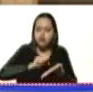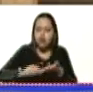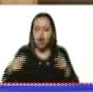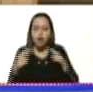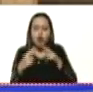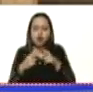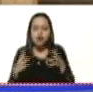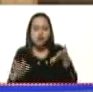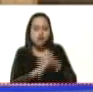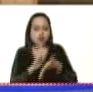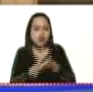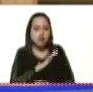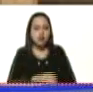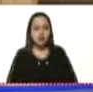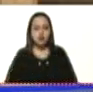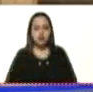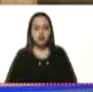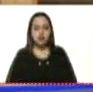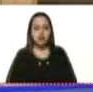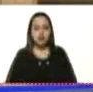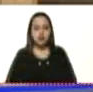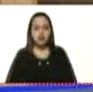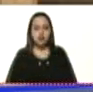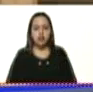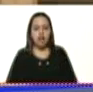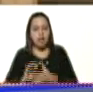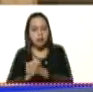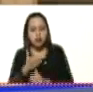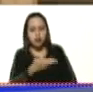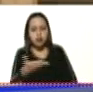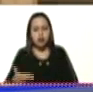compañeros, compañeras, primera combatiente.